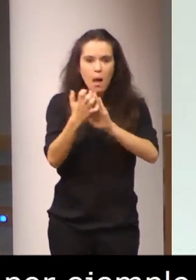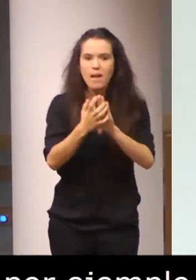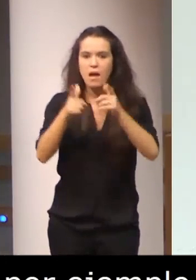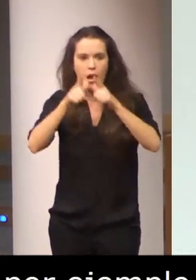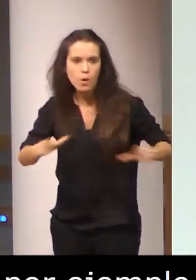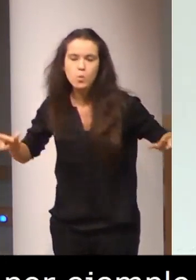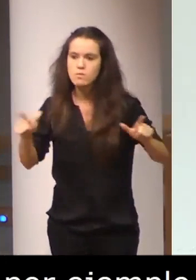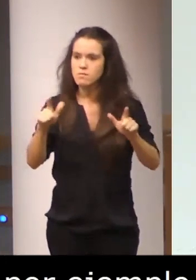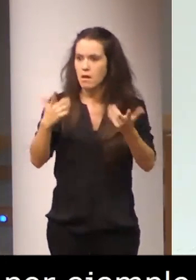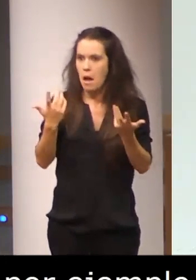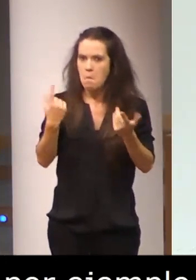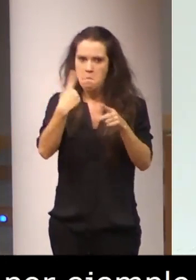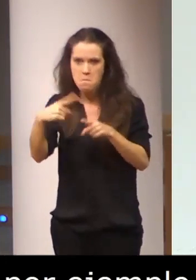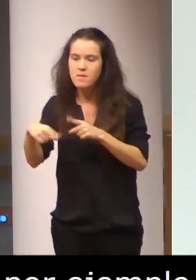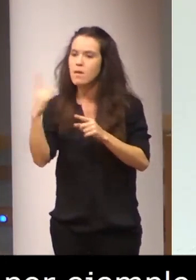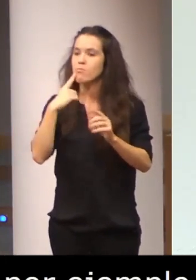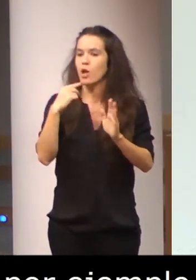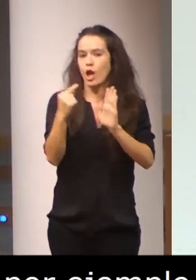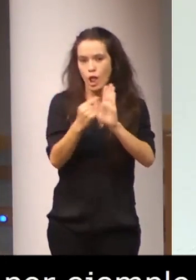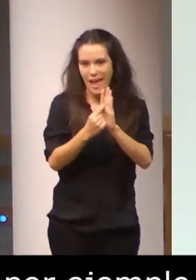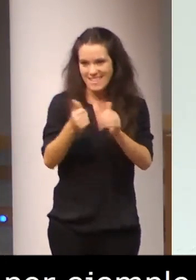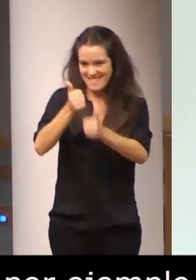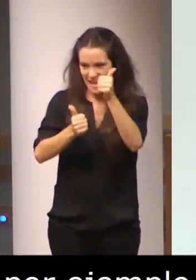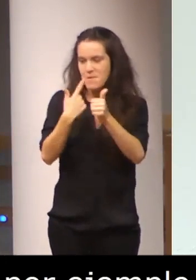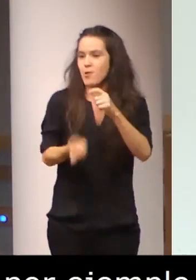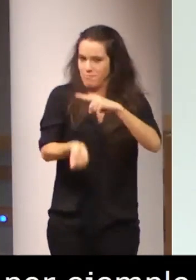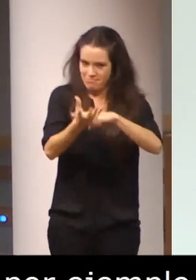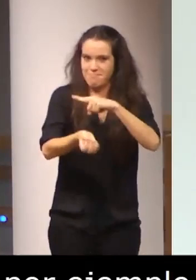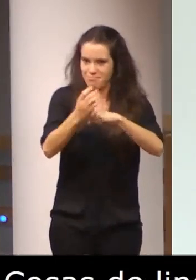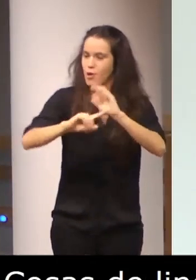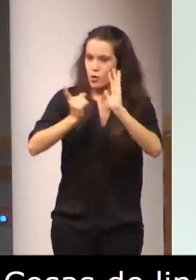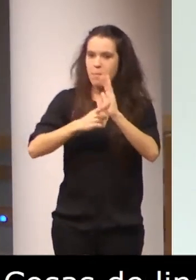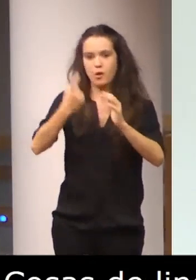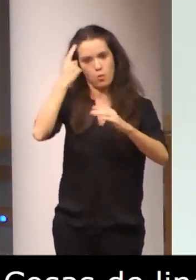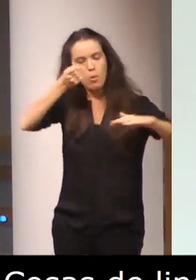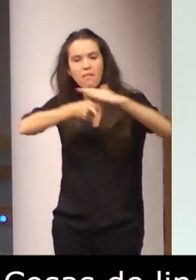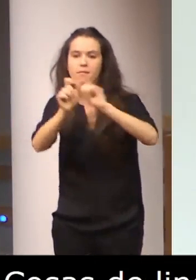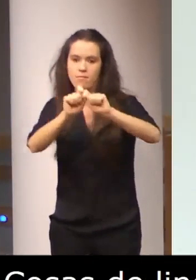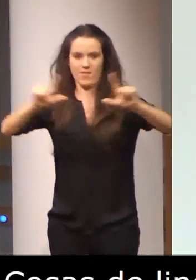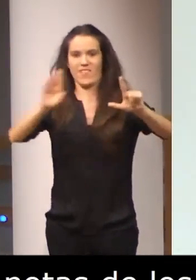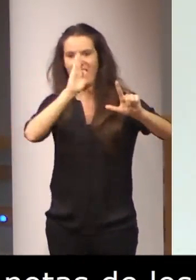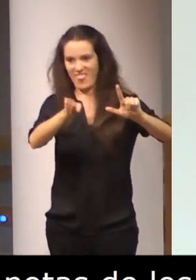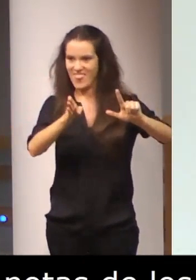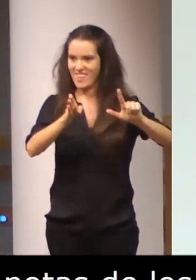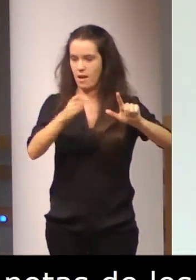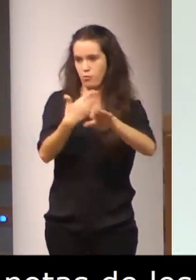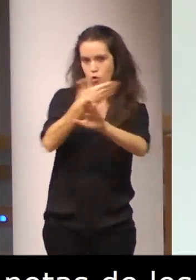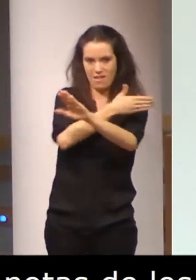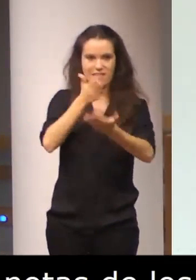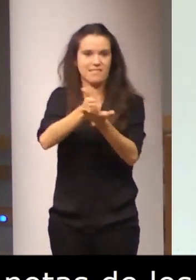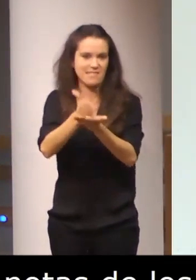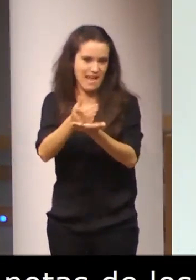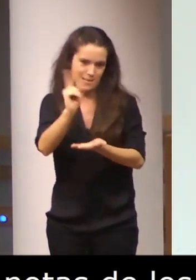temporales, notas de los exámenes también, los subo para que los alumnos puedan acceder y verlo antes de tiempo,